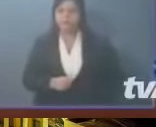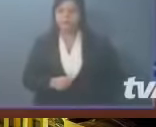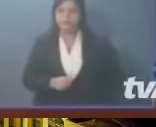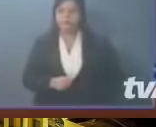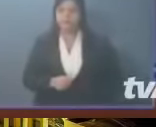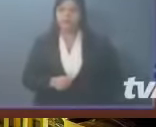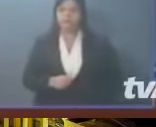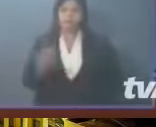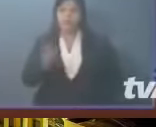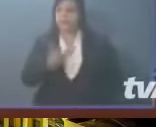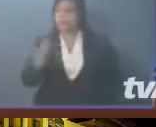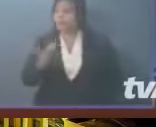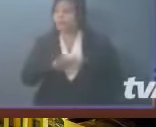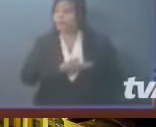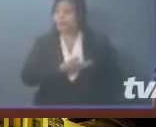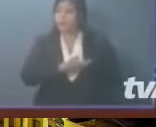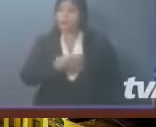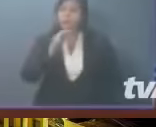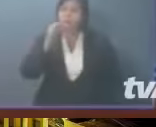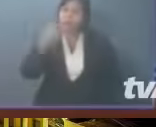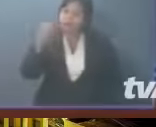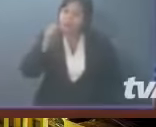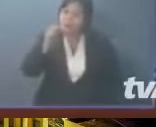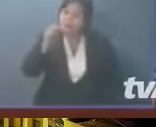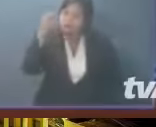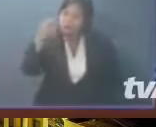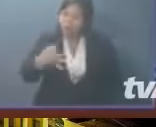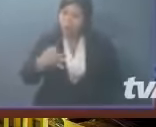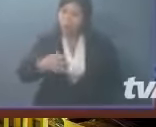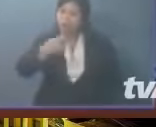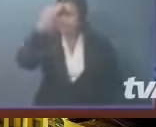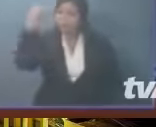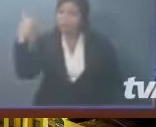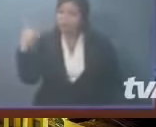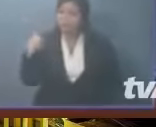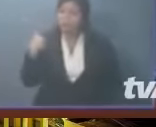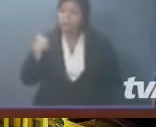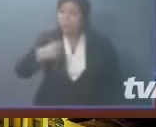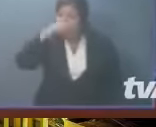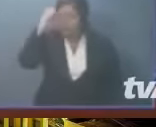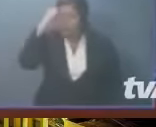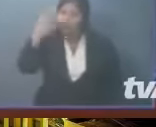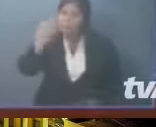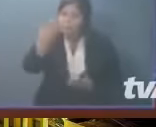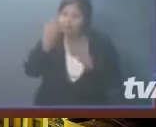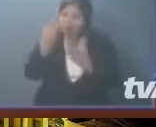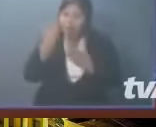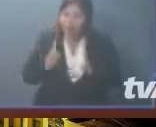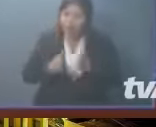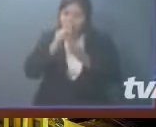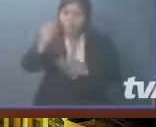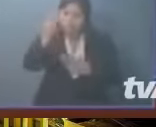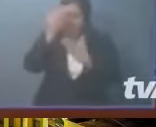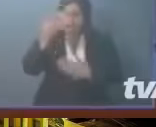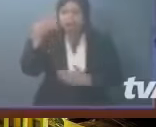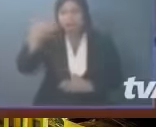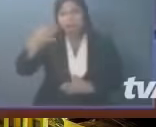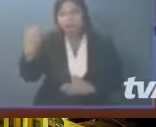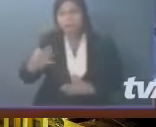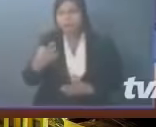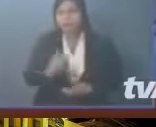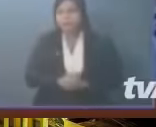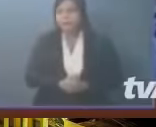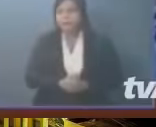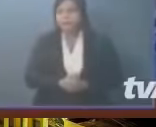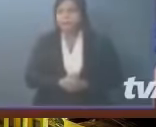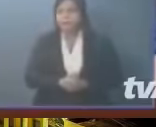No estamos, usted guarda el decoro, señorita, porque usted es una empleada y tiene que respetar este órgano de gobierno.